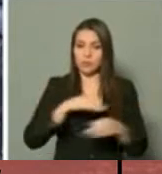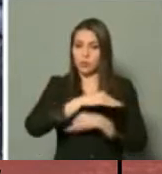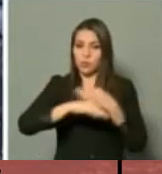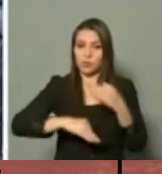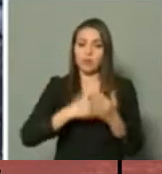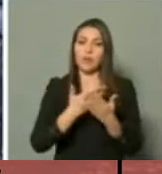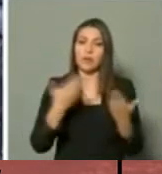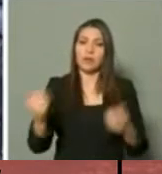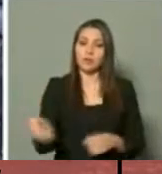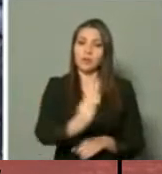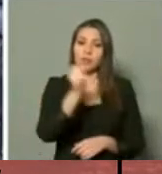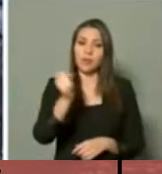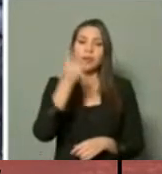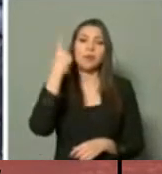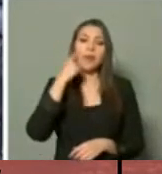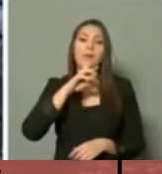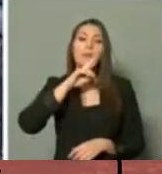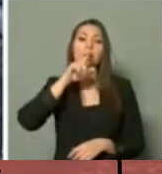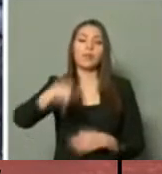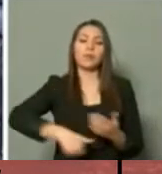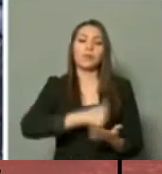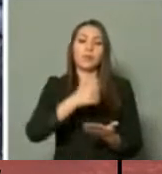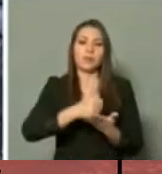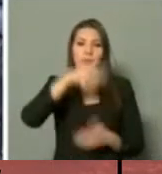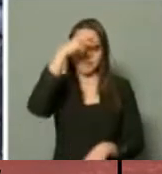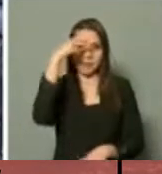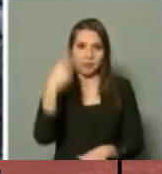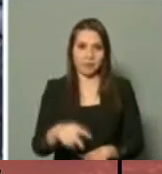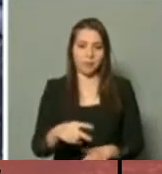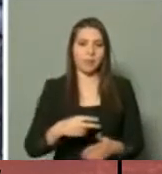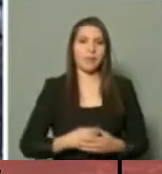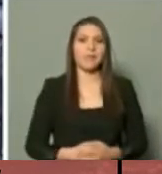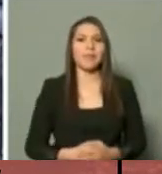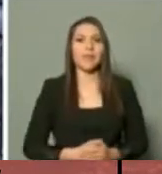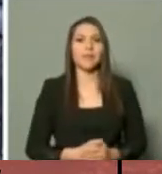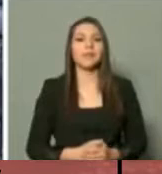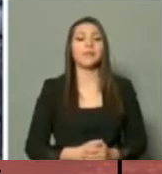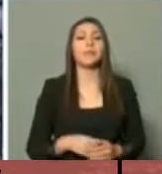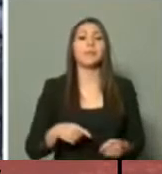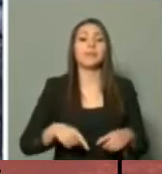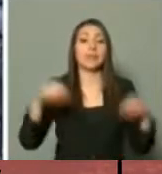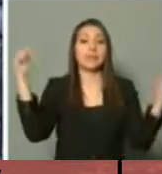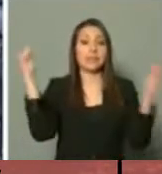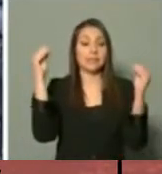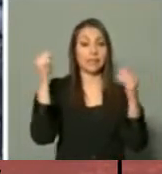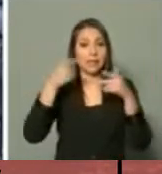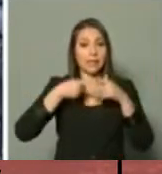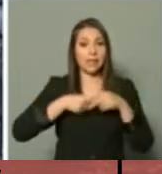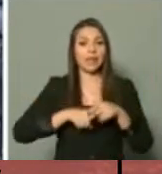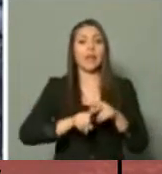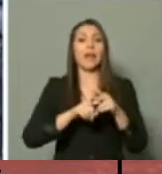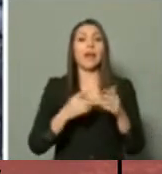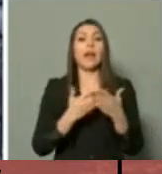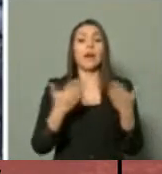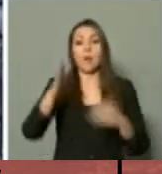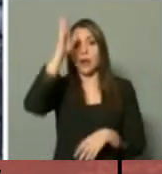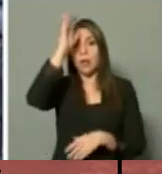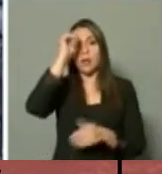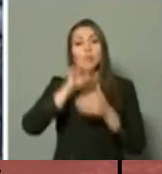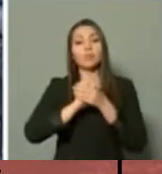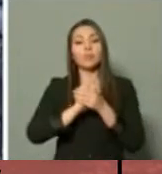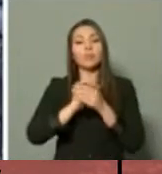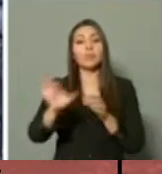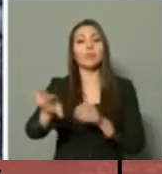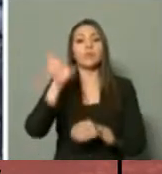suertes y que sea en beneficio de nuestra querida Ciudad de México. El debate inicia y para ello, conforme al sorteo, tiene la